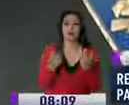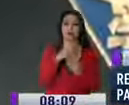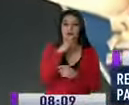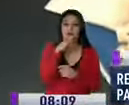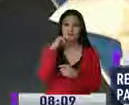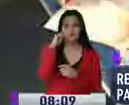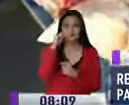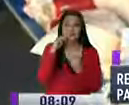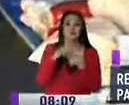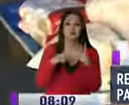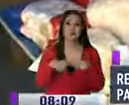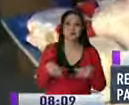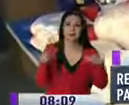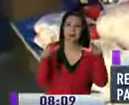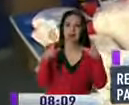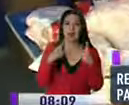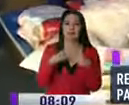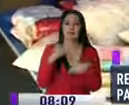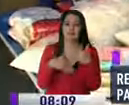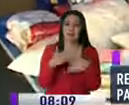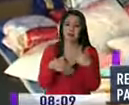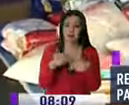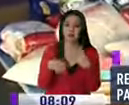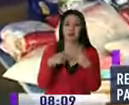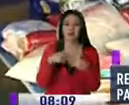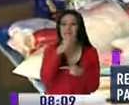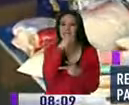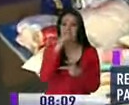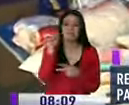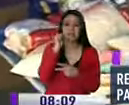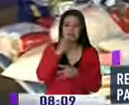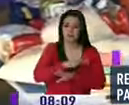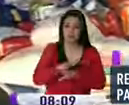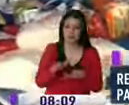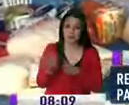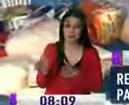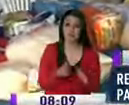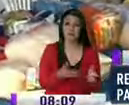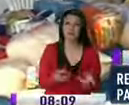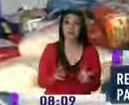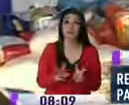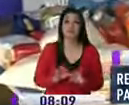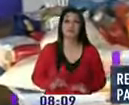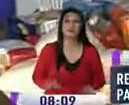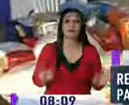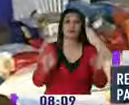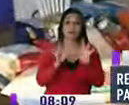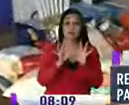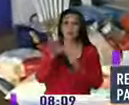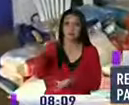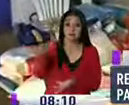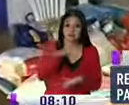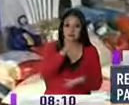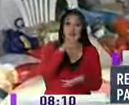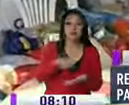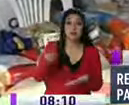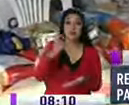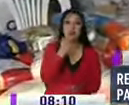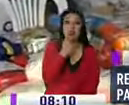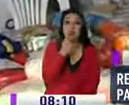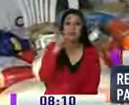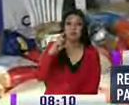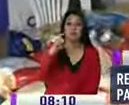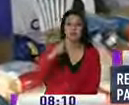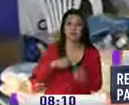son pañales, papel higiénico, pasta de dientes. Y algo muy importante que no se puede donar son pilas, fósforos,